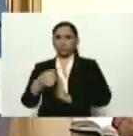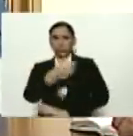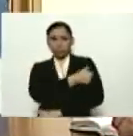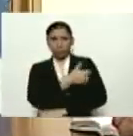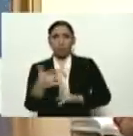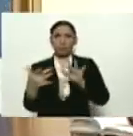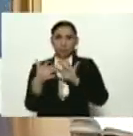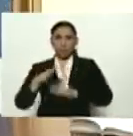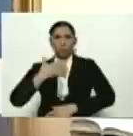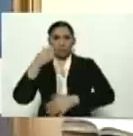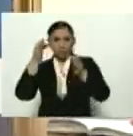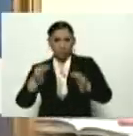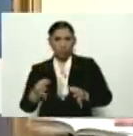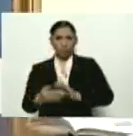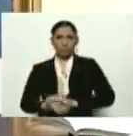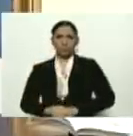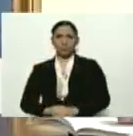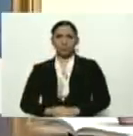segura.